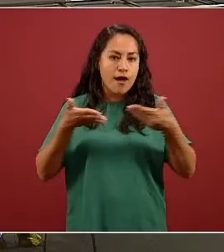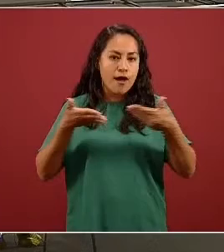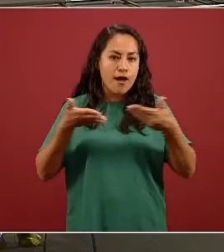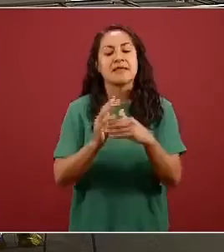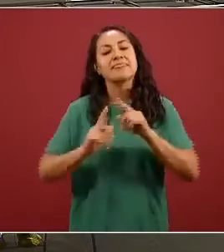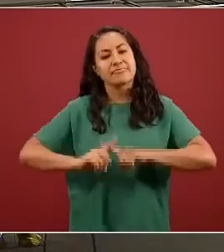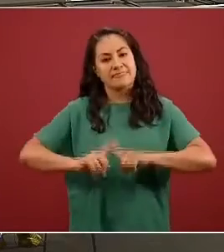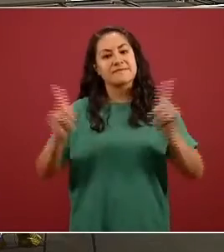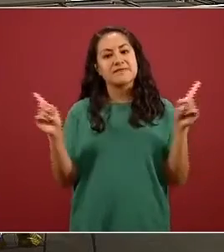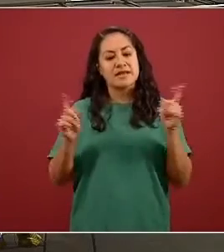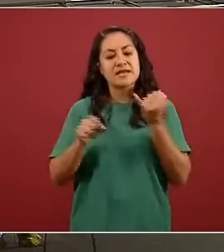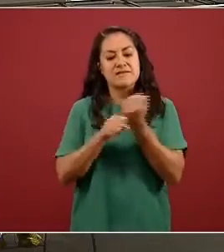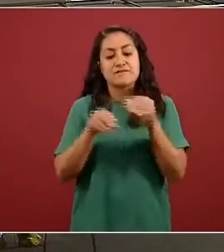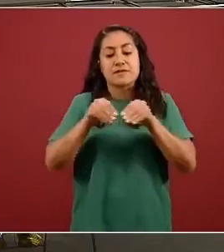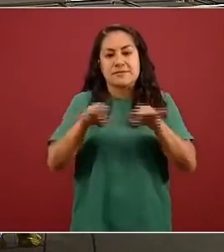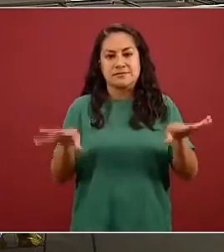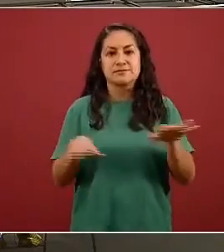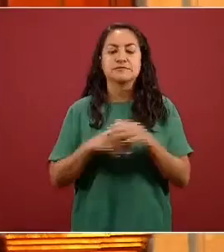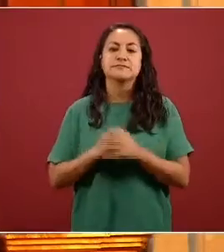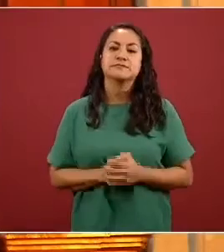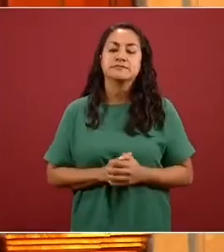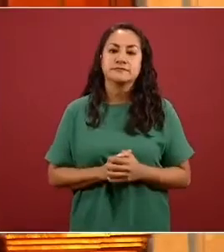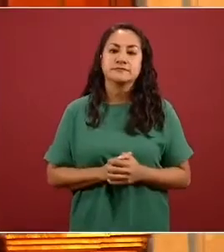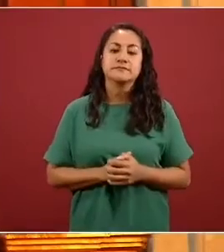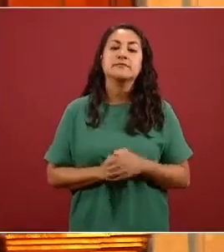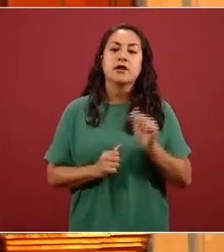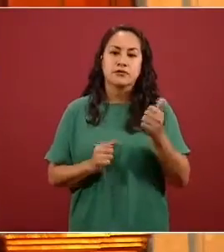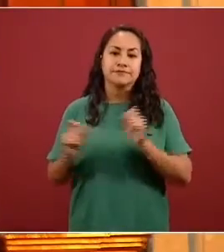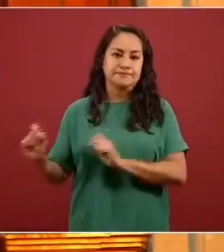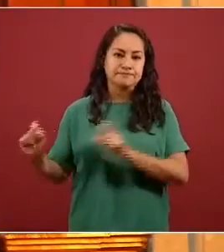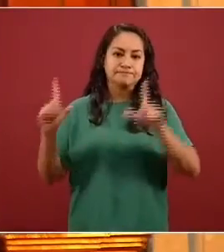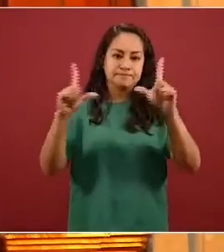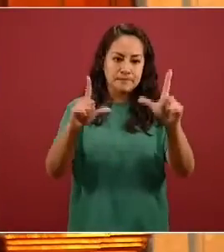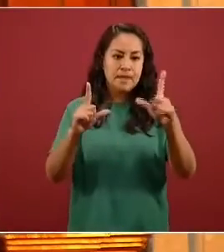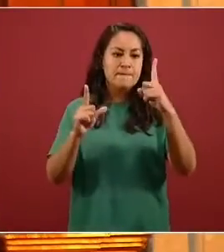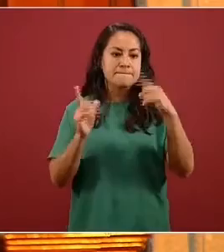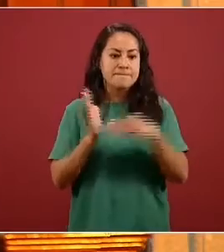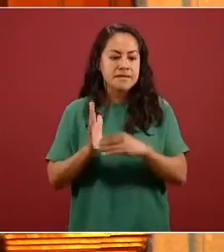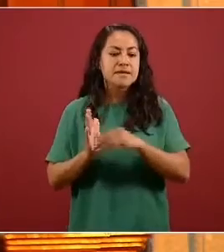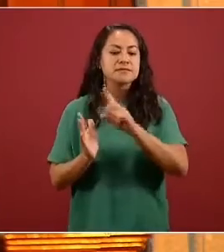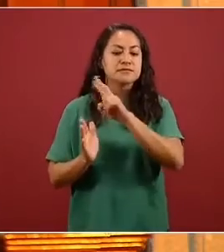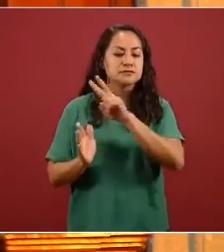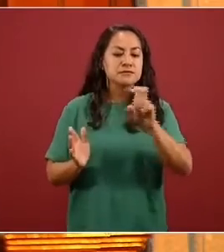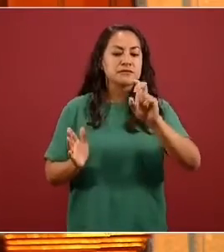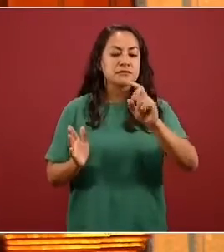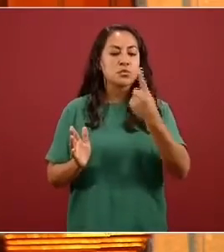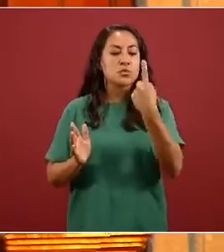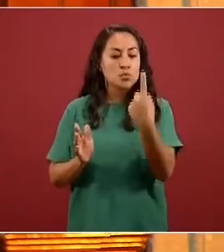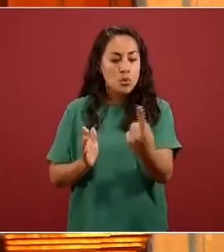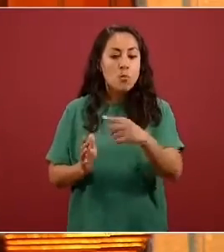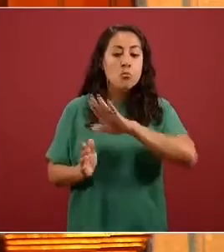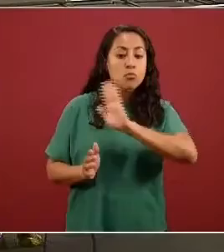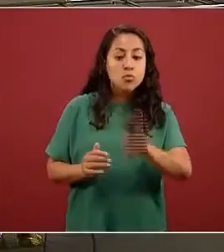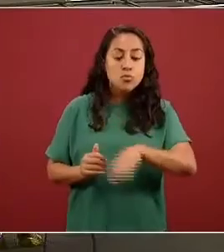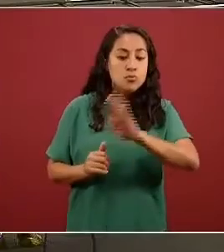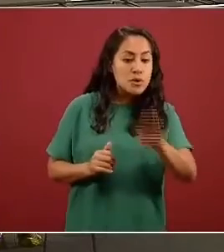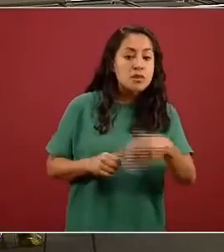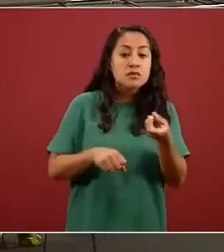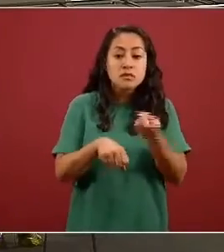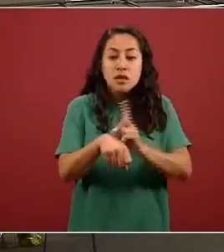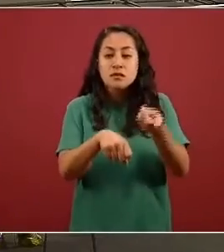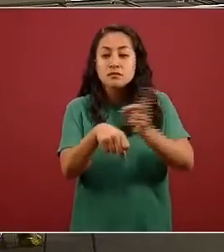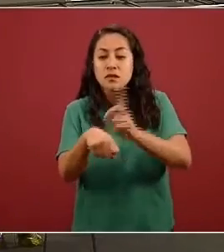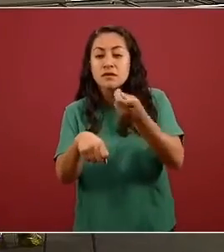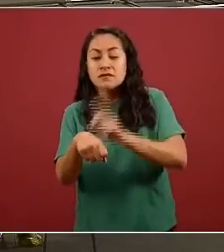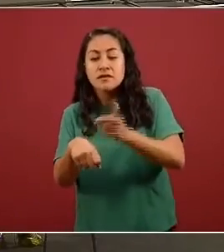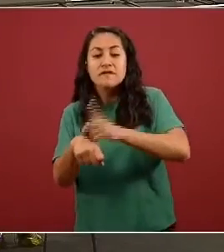vamos a ver de las 1.221 defunciones que se han acumulado hasta el momento, por fecha de